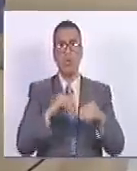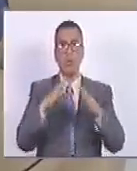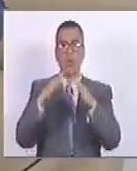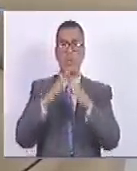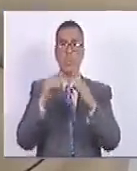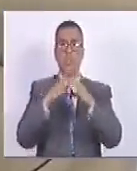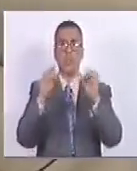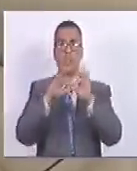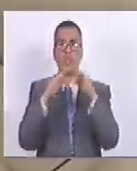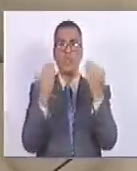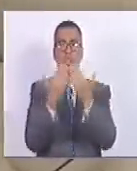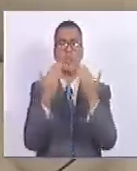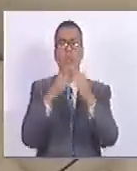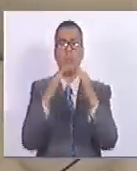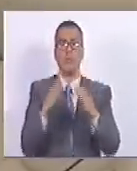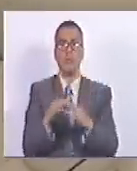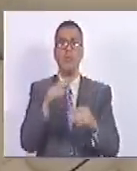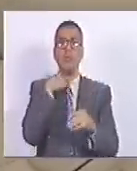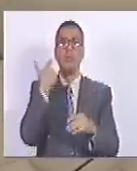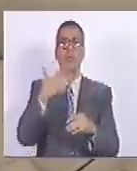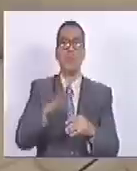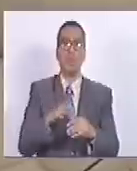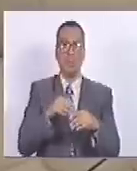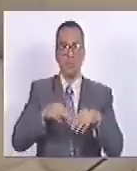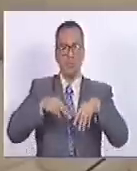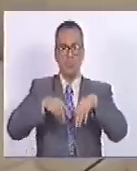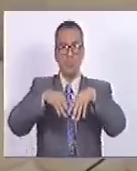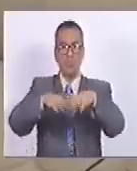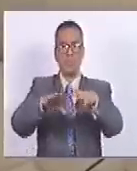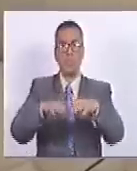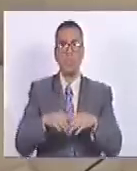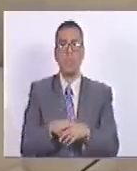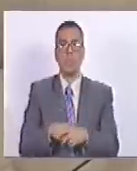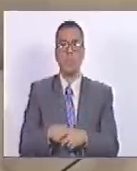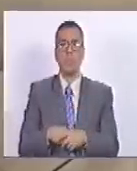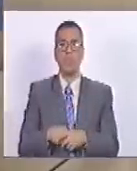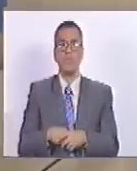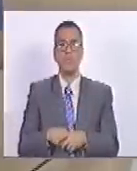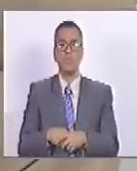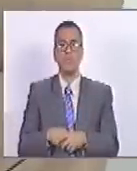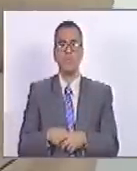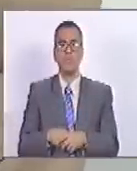de su vivienda, murieron en la travesía brutal.